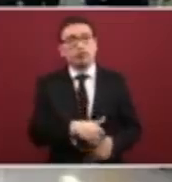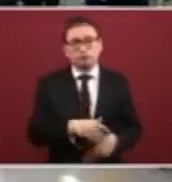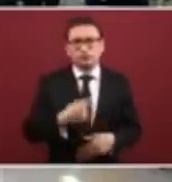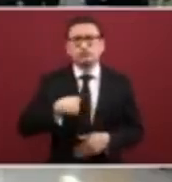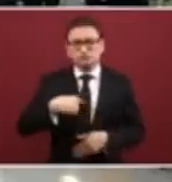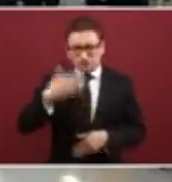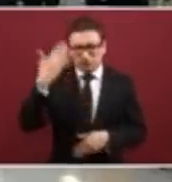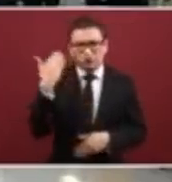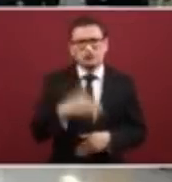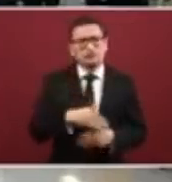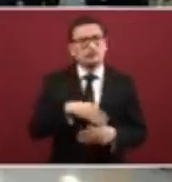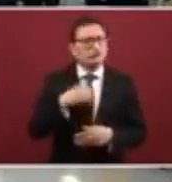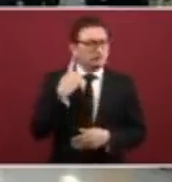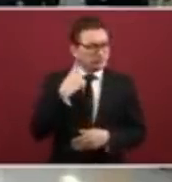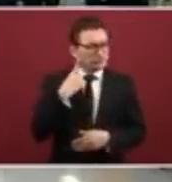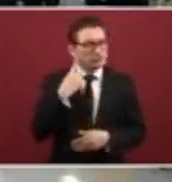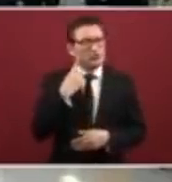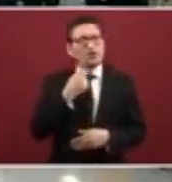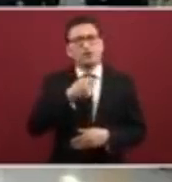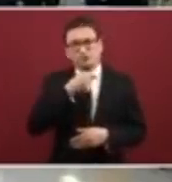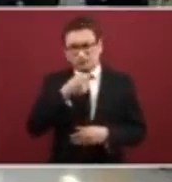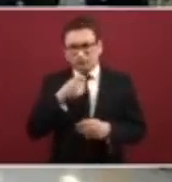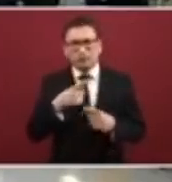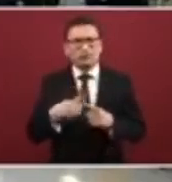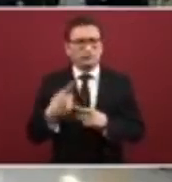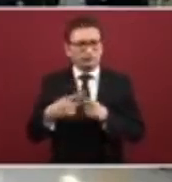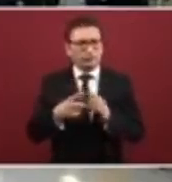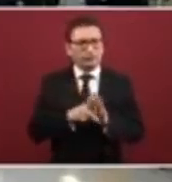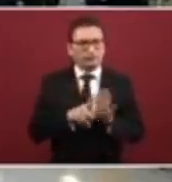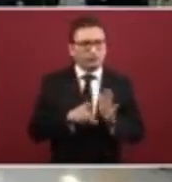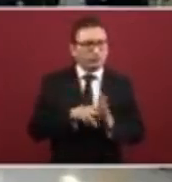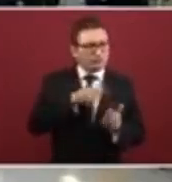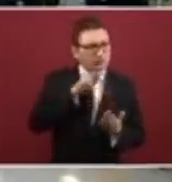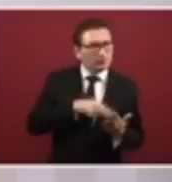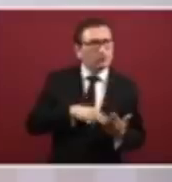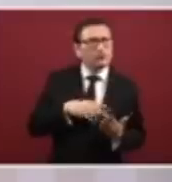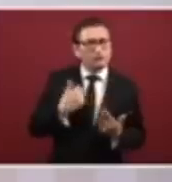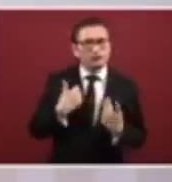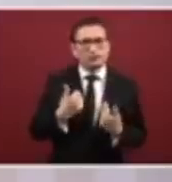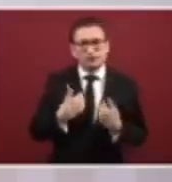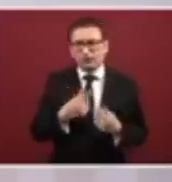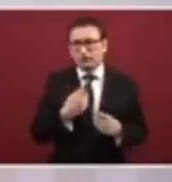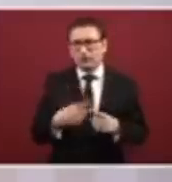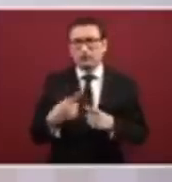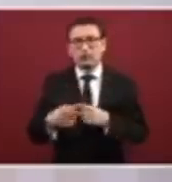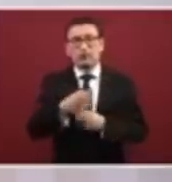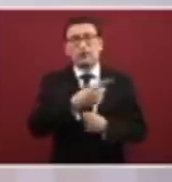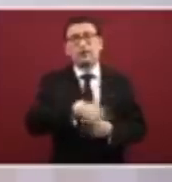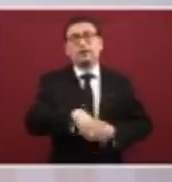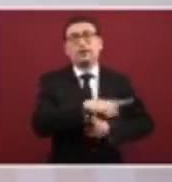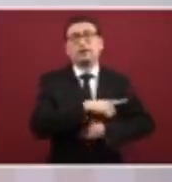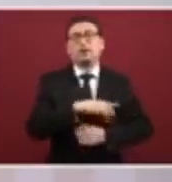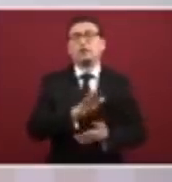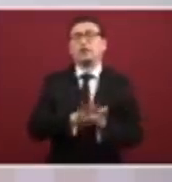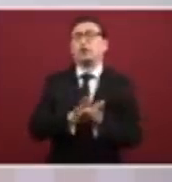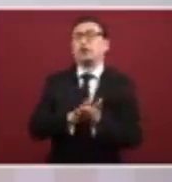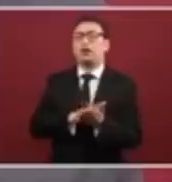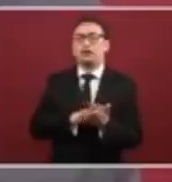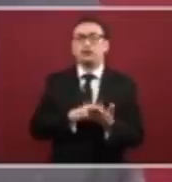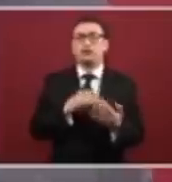a los mismos que defendían la reforma energética, que aplaudían la